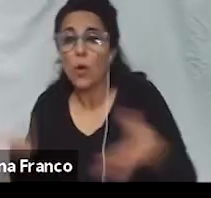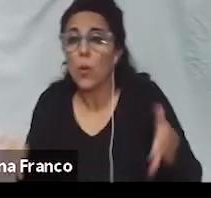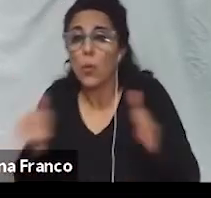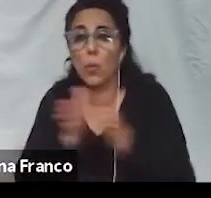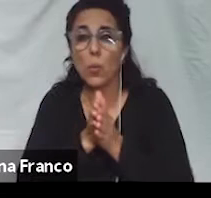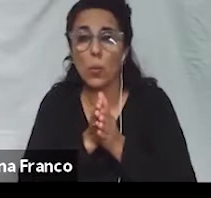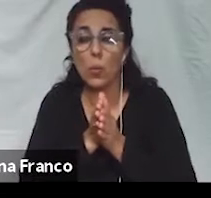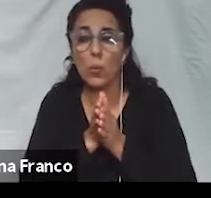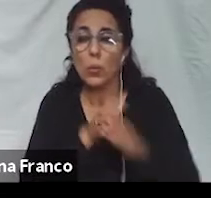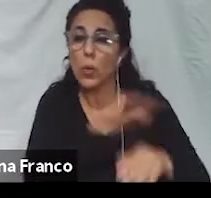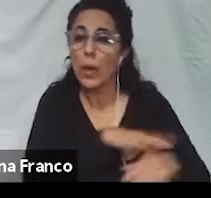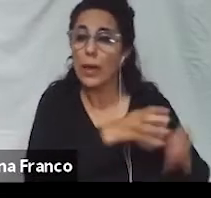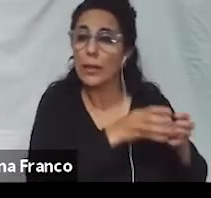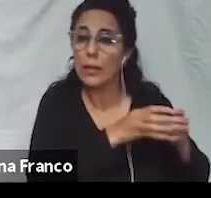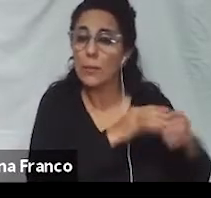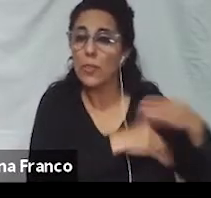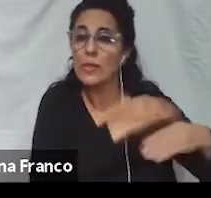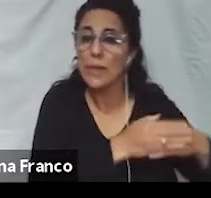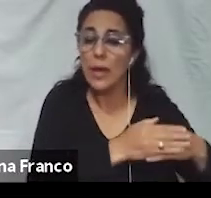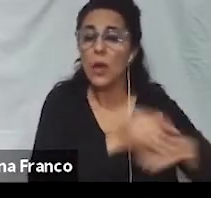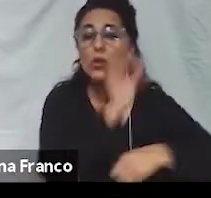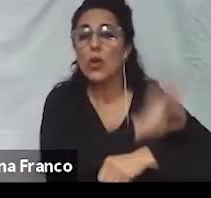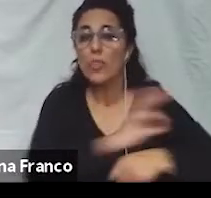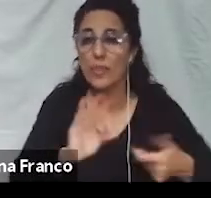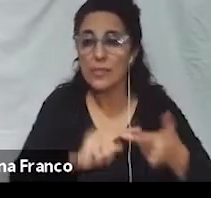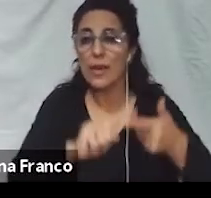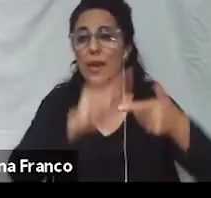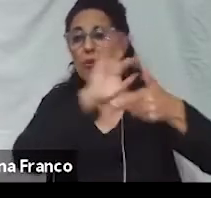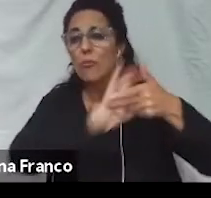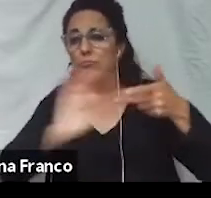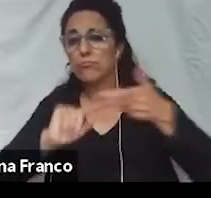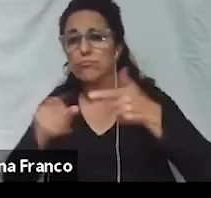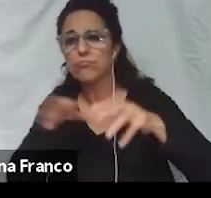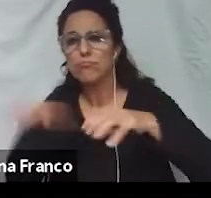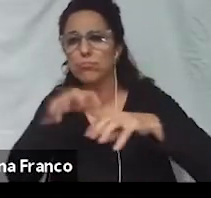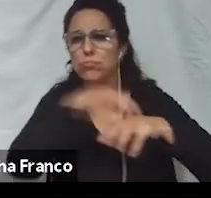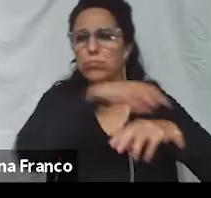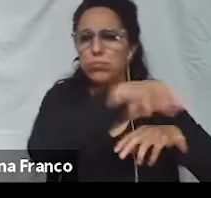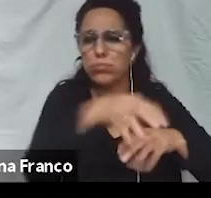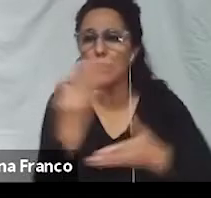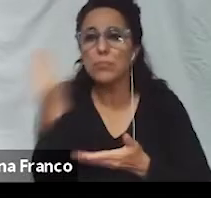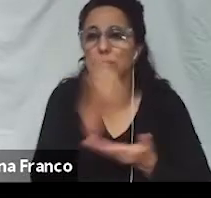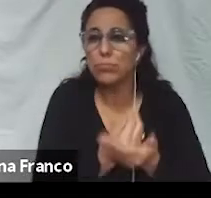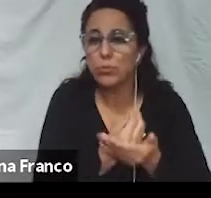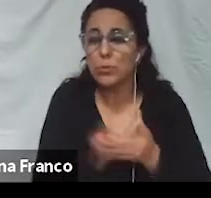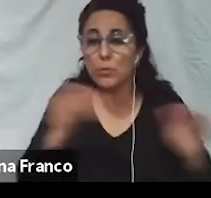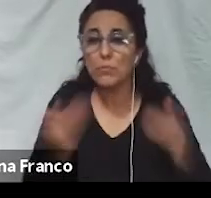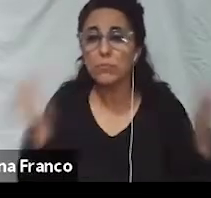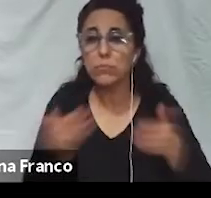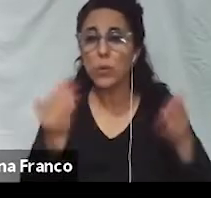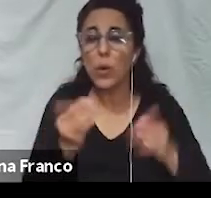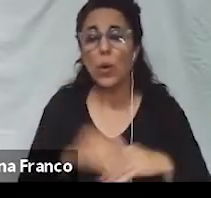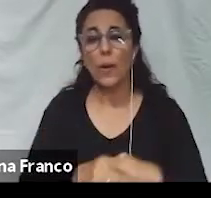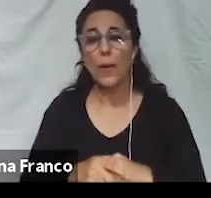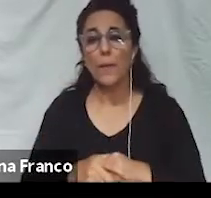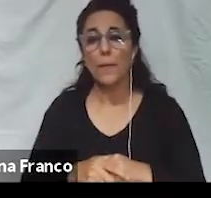trabajemos en conjunto con el equipo de desarrollo, el equipo de diseño y demás áreas que son necesarias para crear un